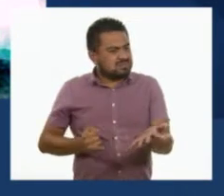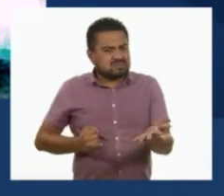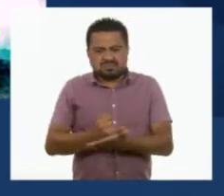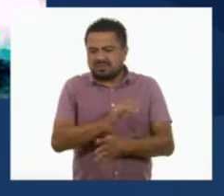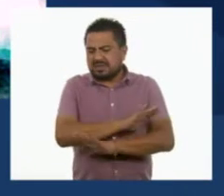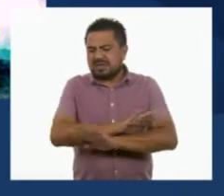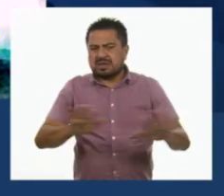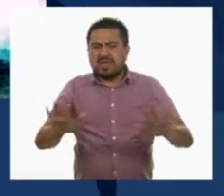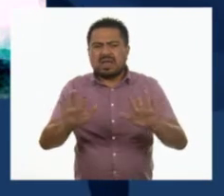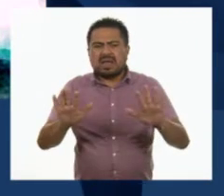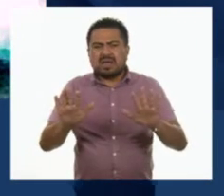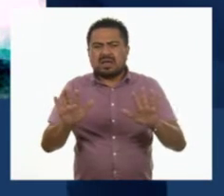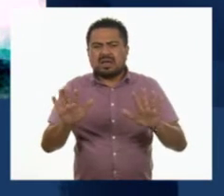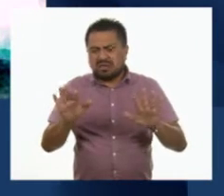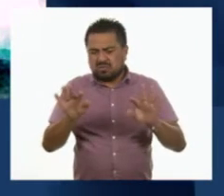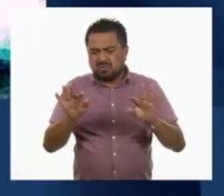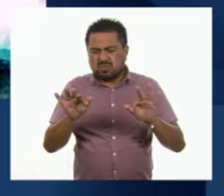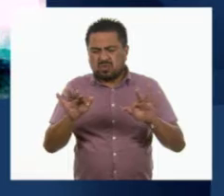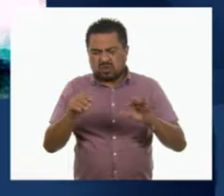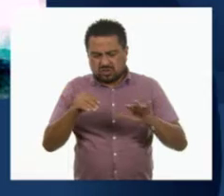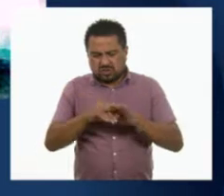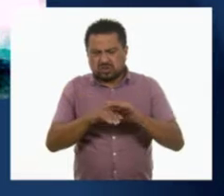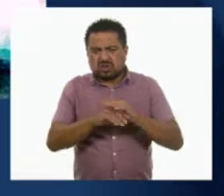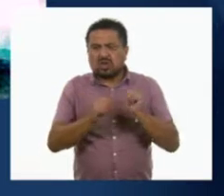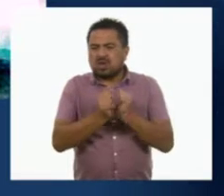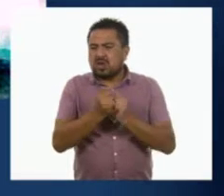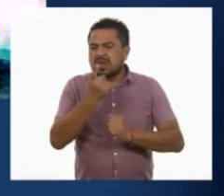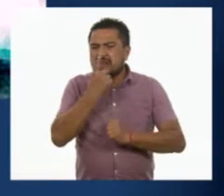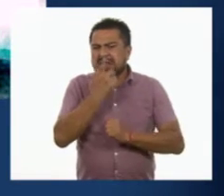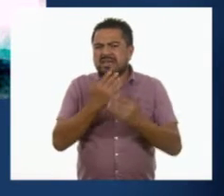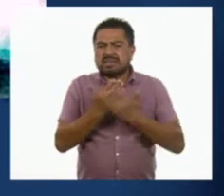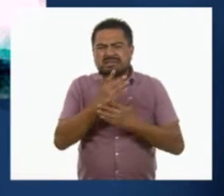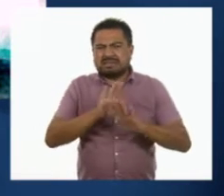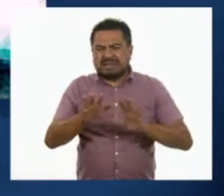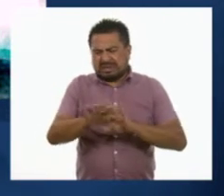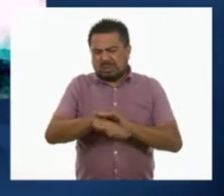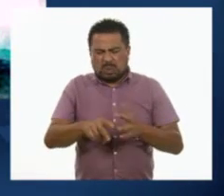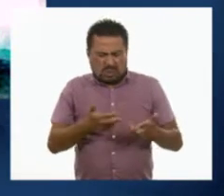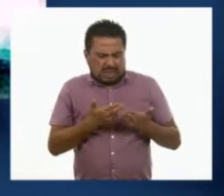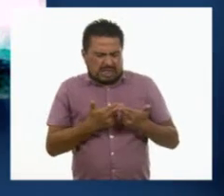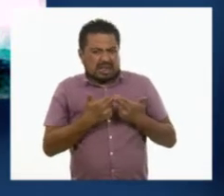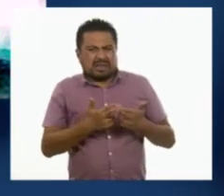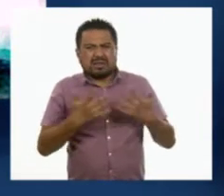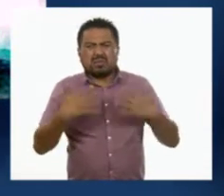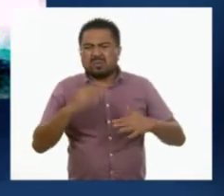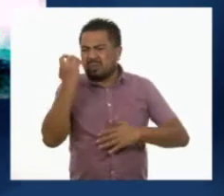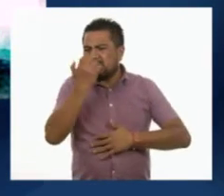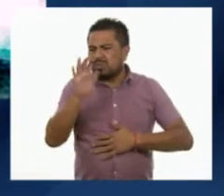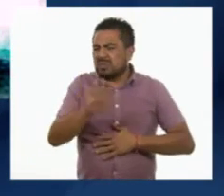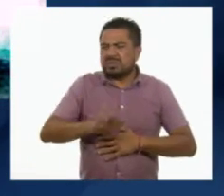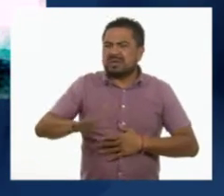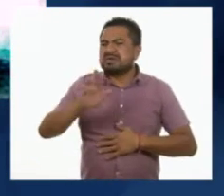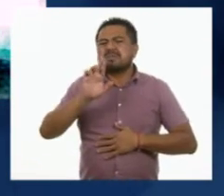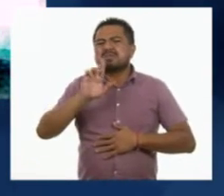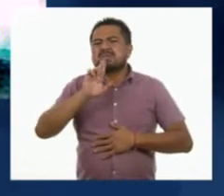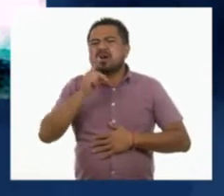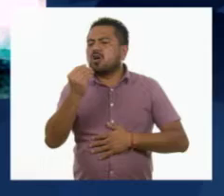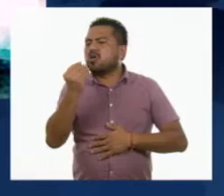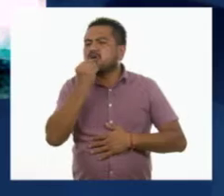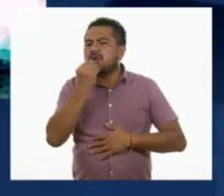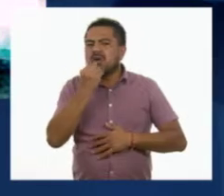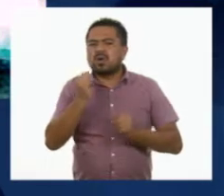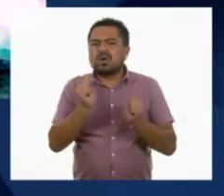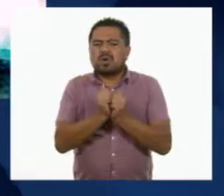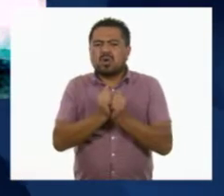dejaría llevarme bolsitas a la escuela con mi desayuno. Creo que eso hace mucha basura y contamina nuestra escuela. Prefiero llevarme la comida